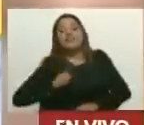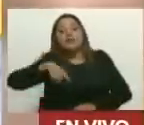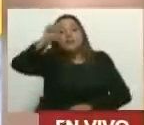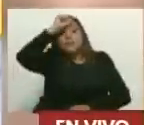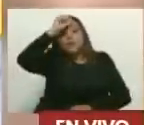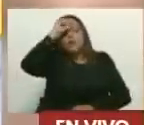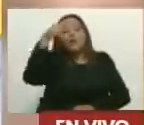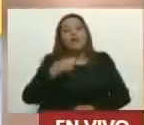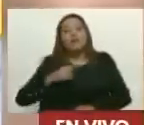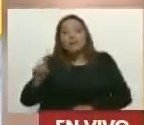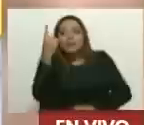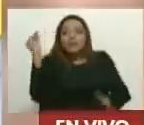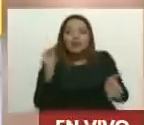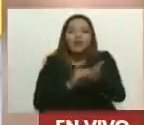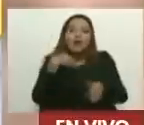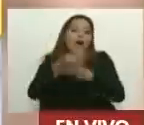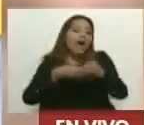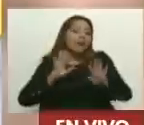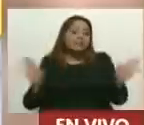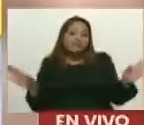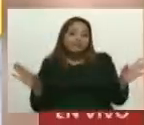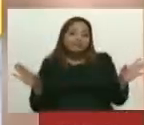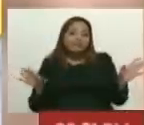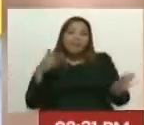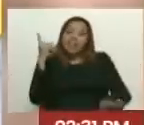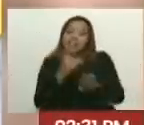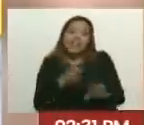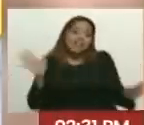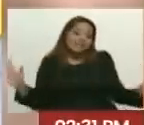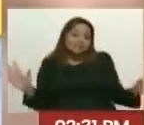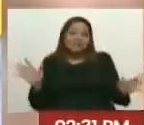que mamar primero para que eso pase. Se la calan.